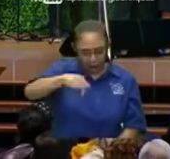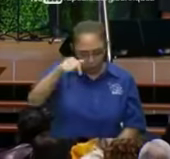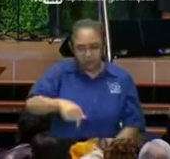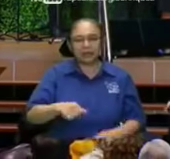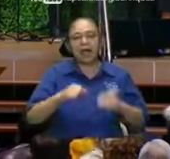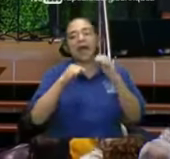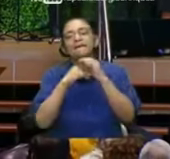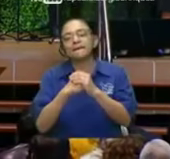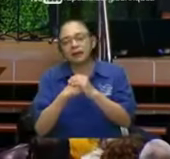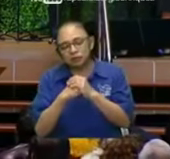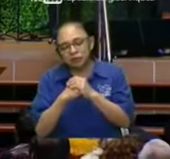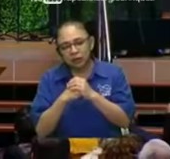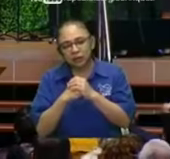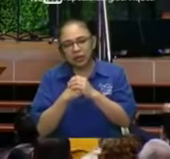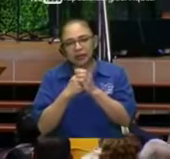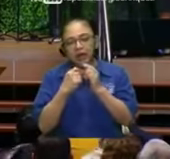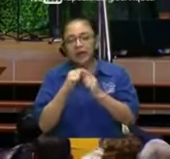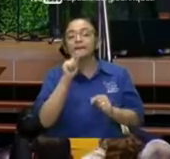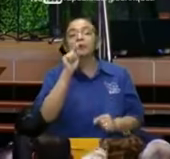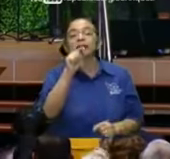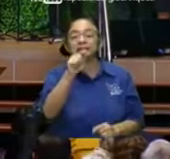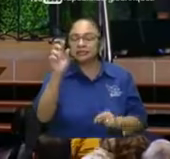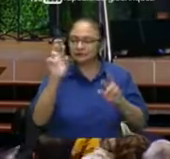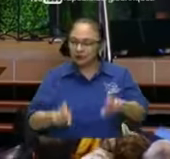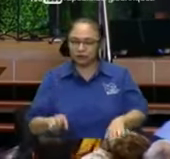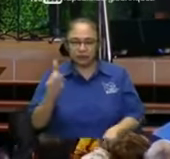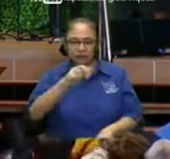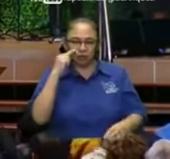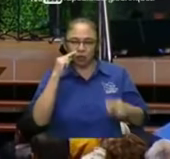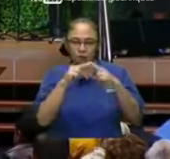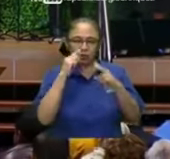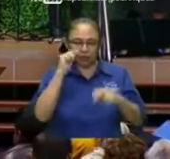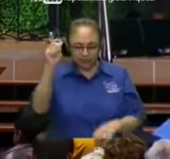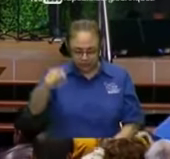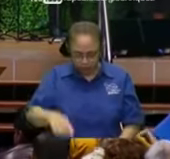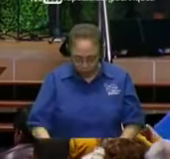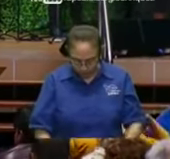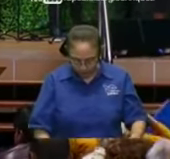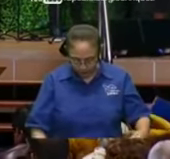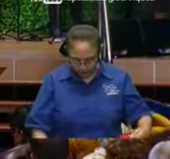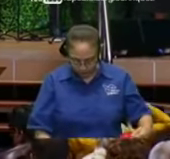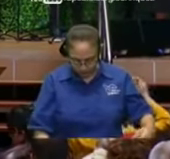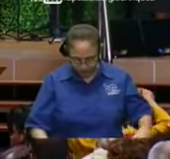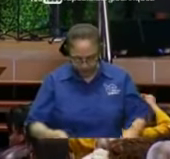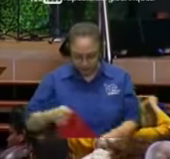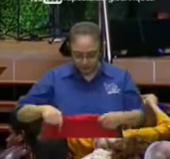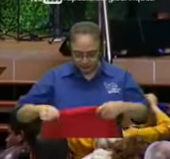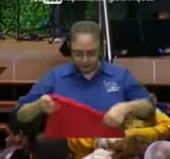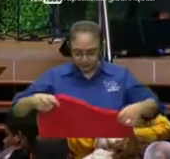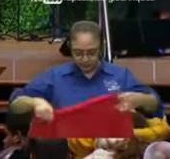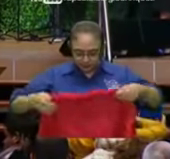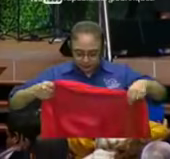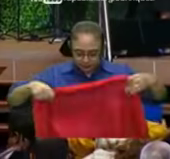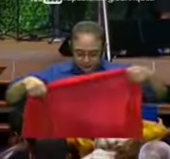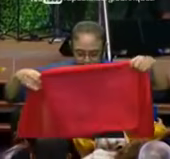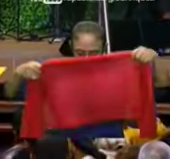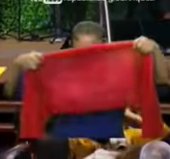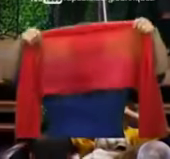orar, interceder por aquellos que no conocen al Señor. Padre Santo, que estás en el cielo y en todo lugar,